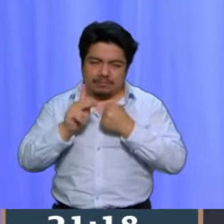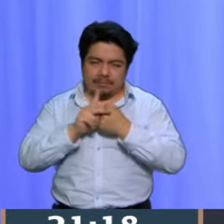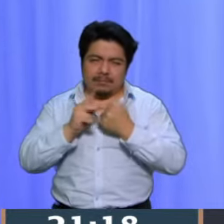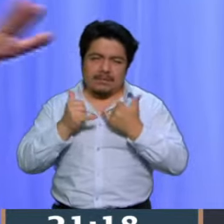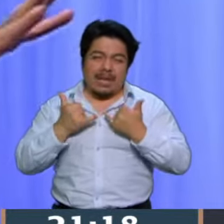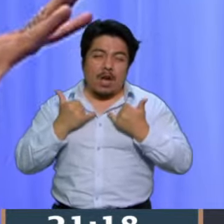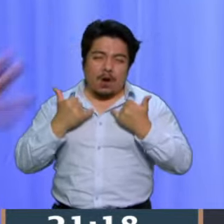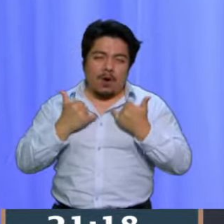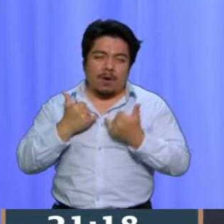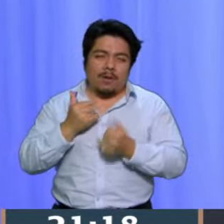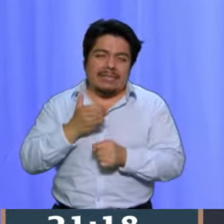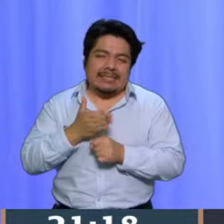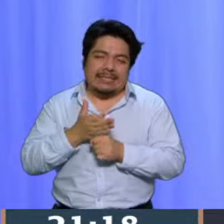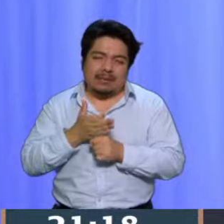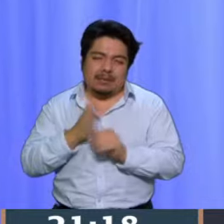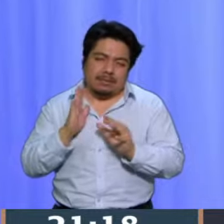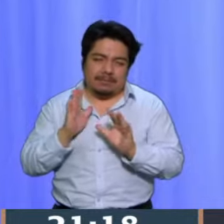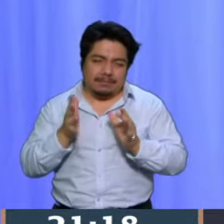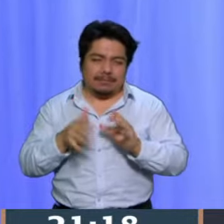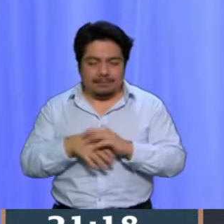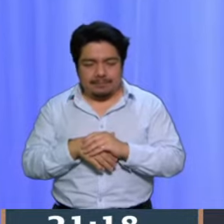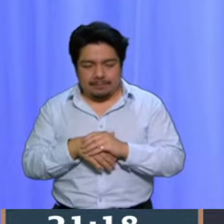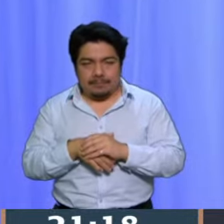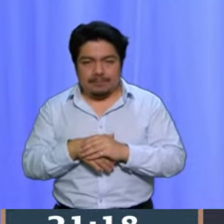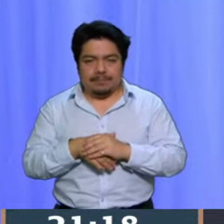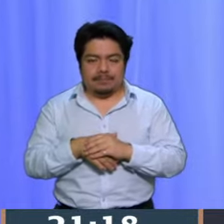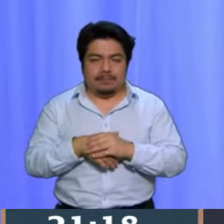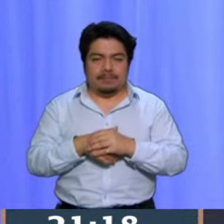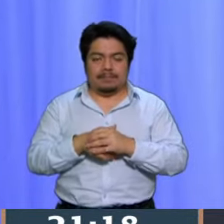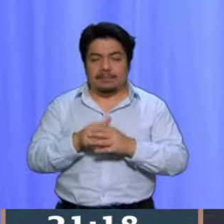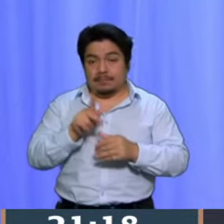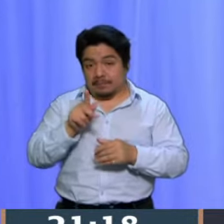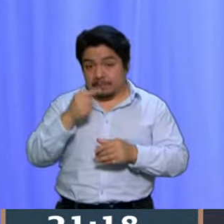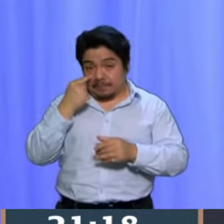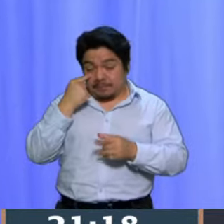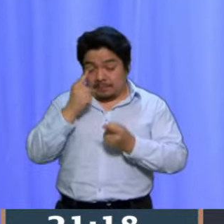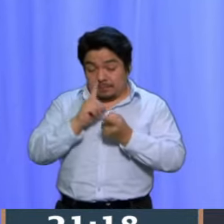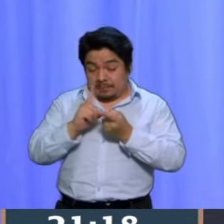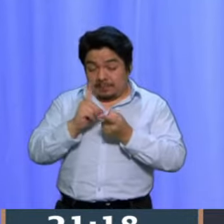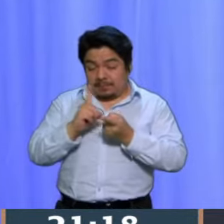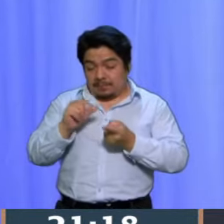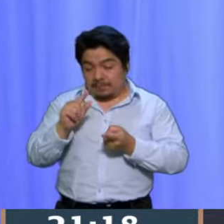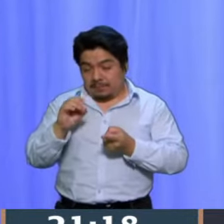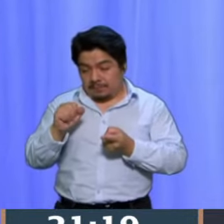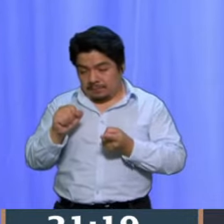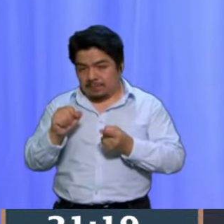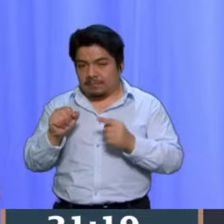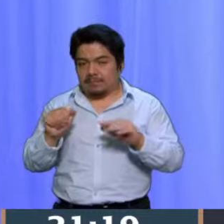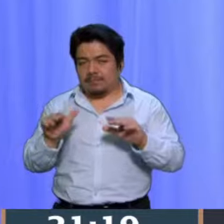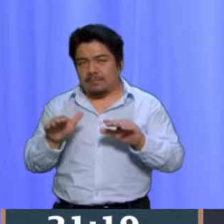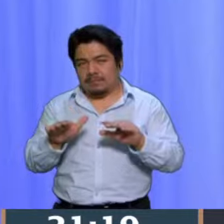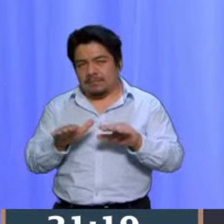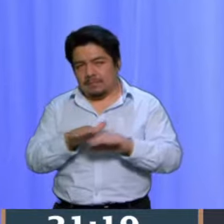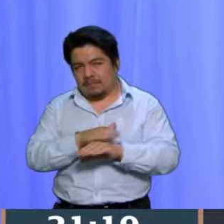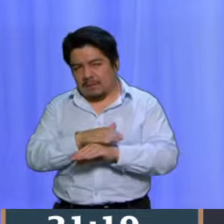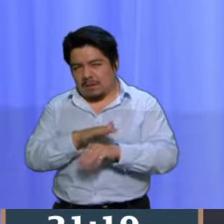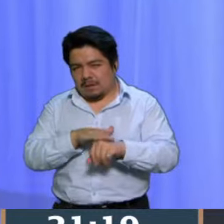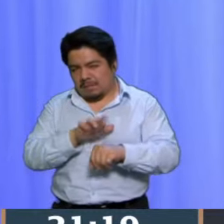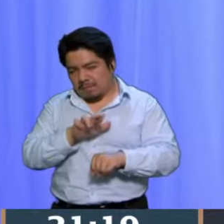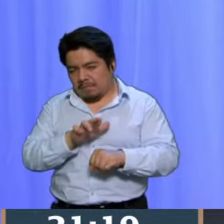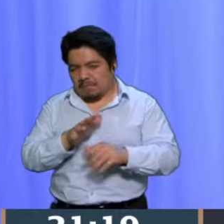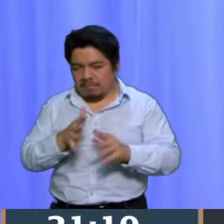jóvenes, pero ya no jovencitos, y un dato que es el cambio más contundente, bueno, no sé si más, yo también le hago a medio al cuento,